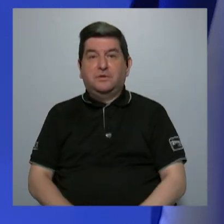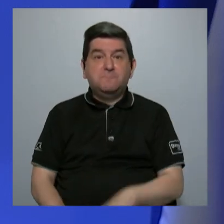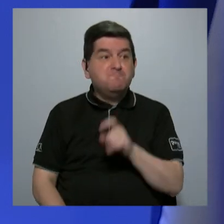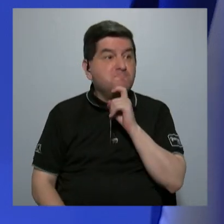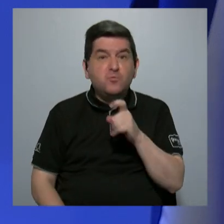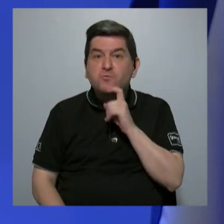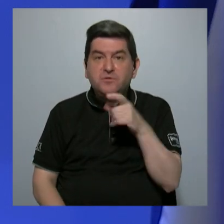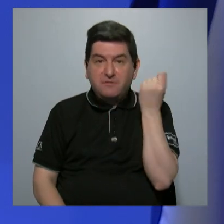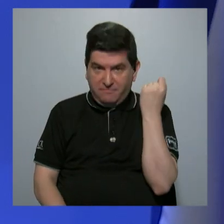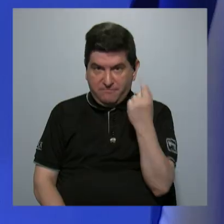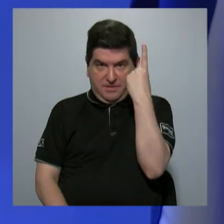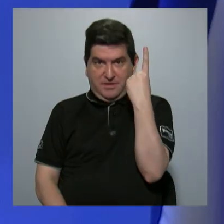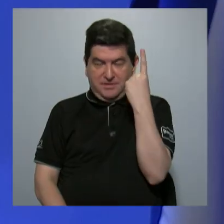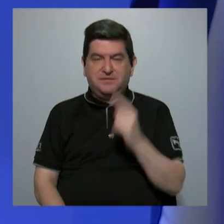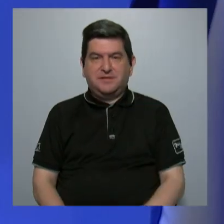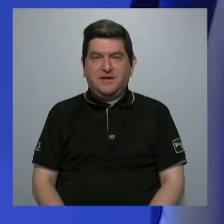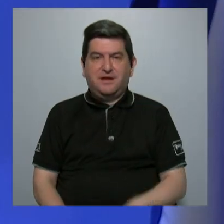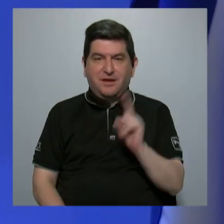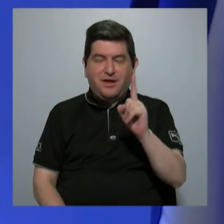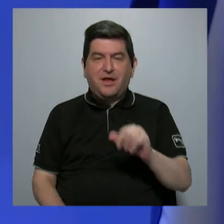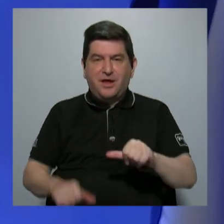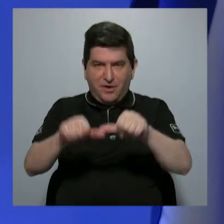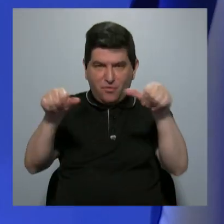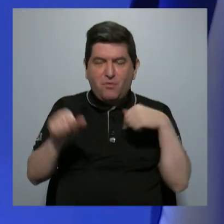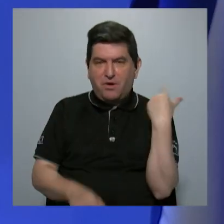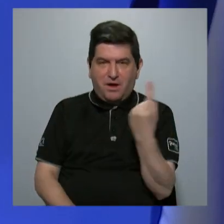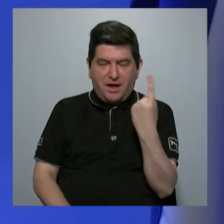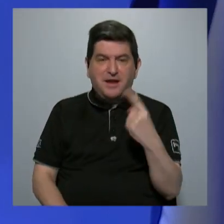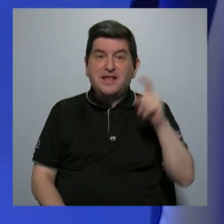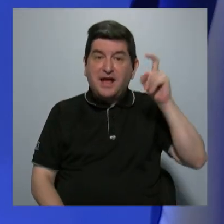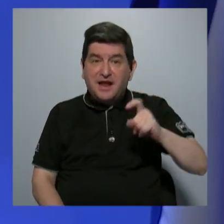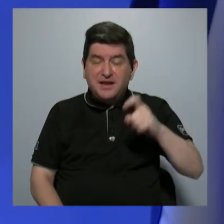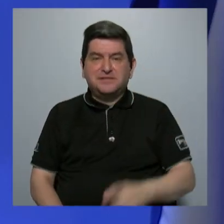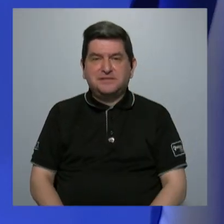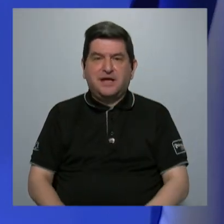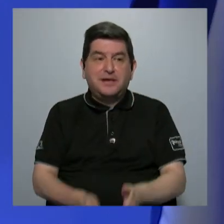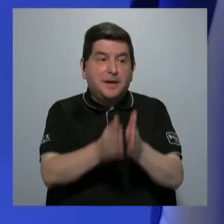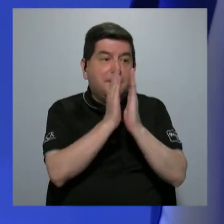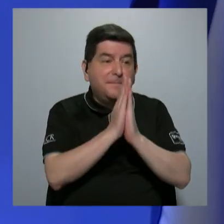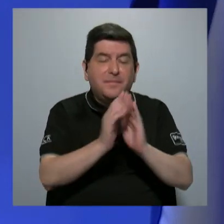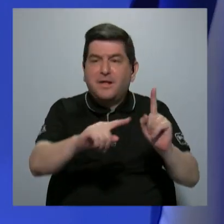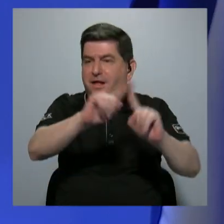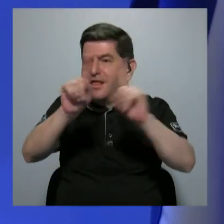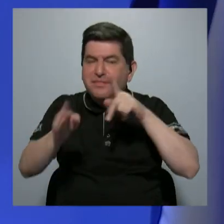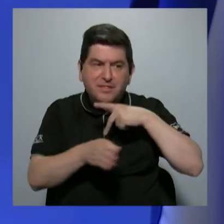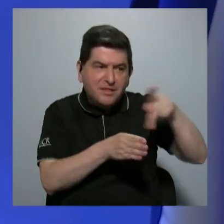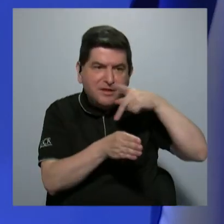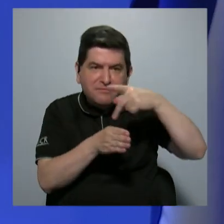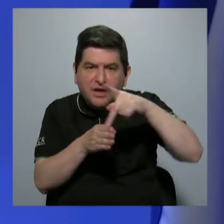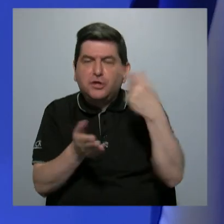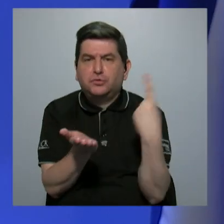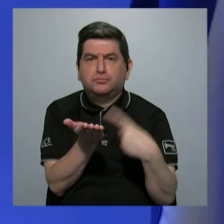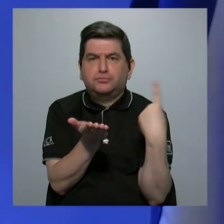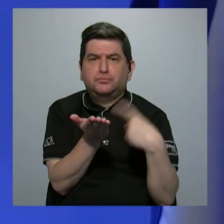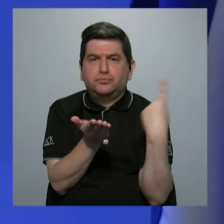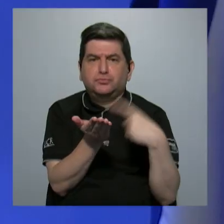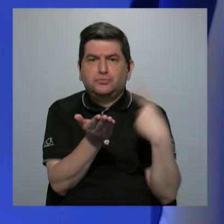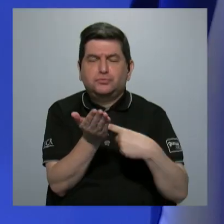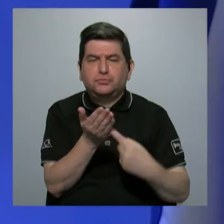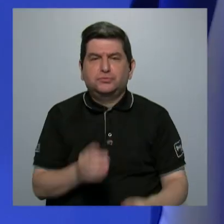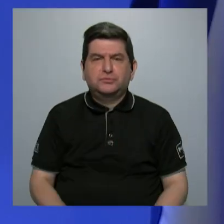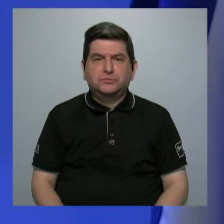difícil entender desde una disciplina única, ¿verdad? Se requiere hacer un llamado multidisciplinar para discutir